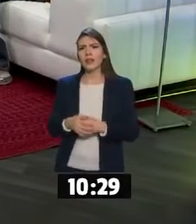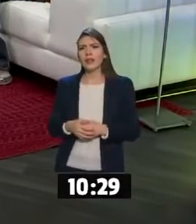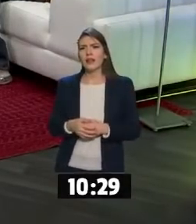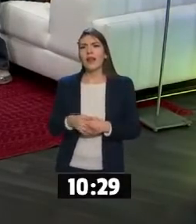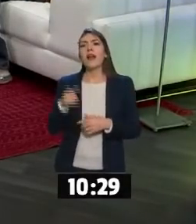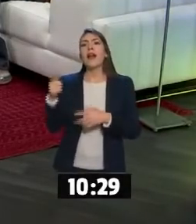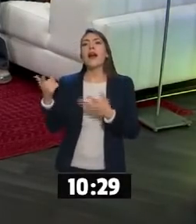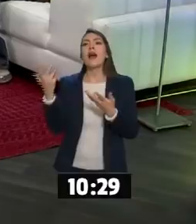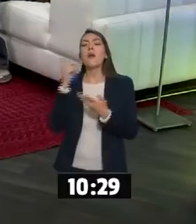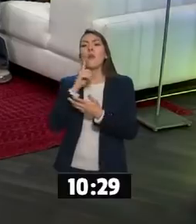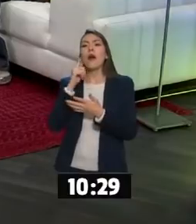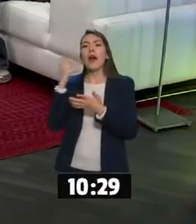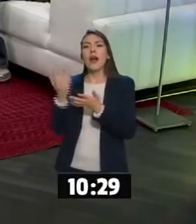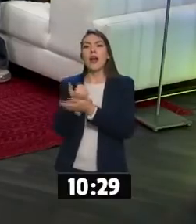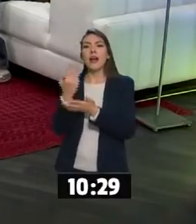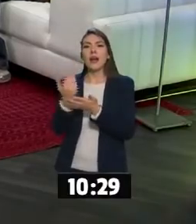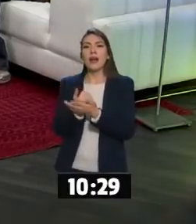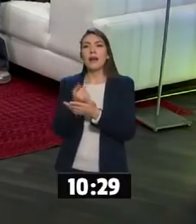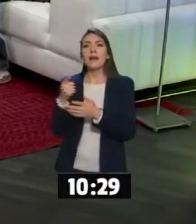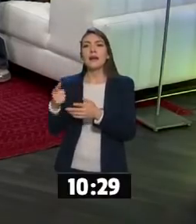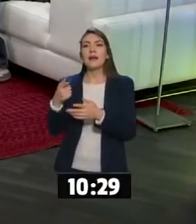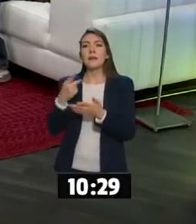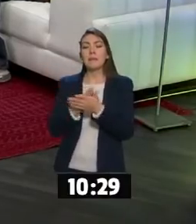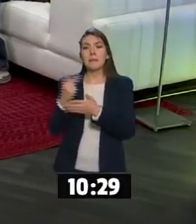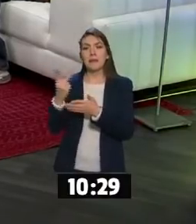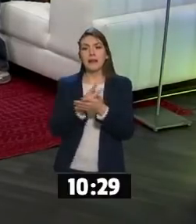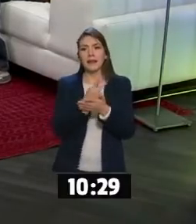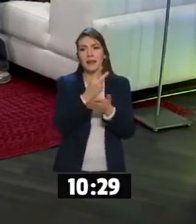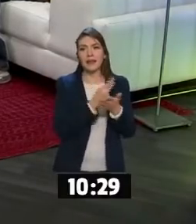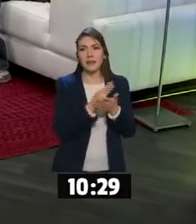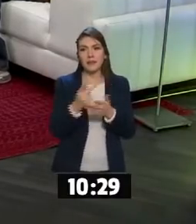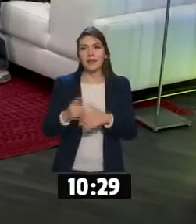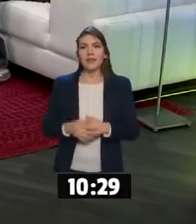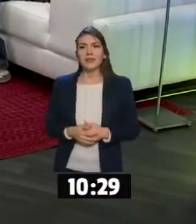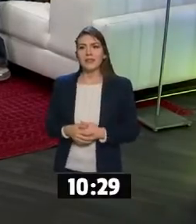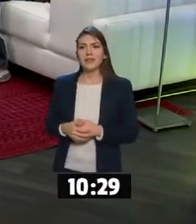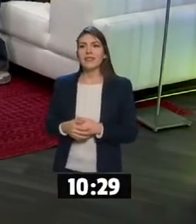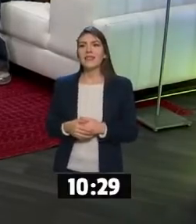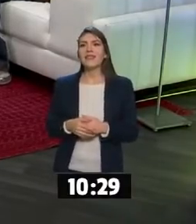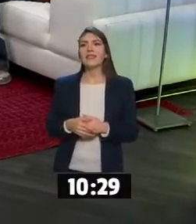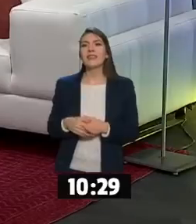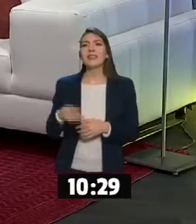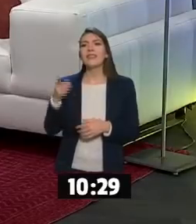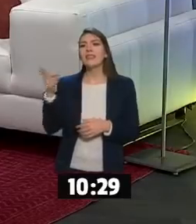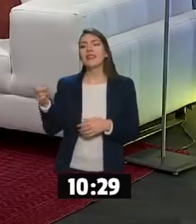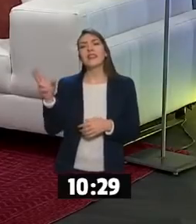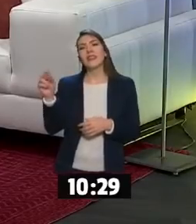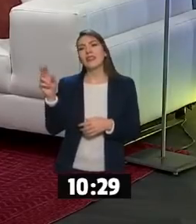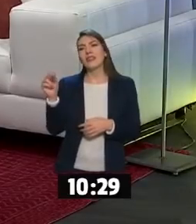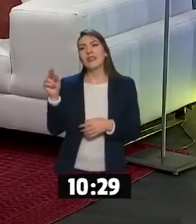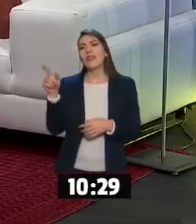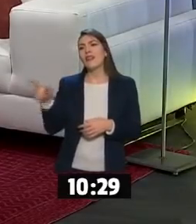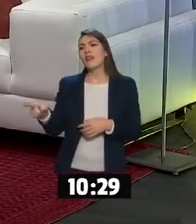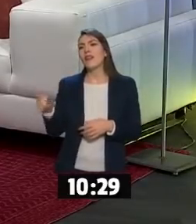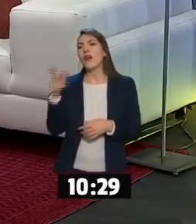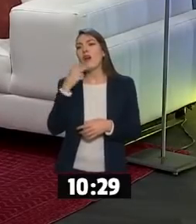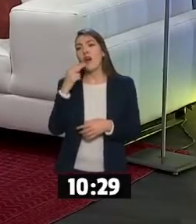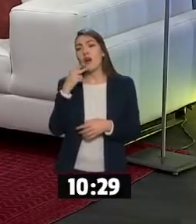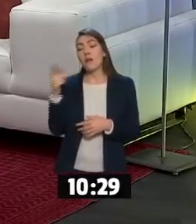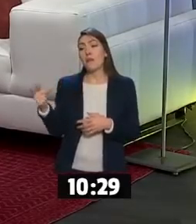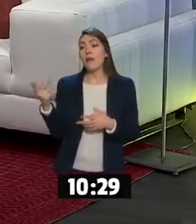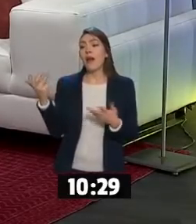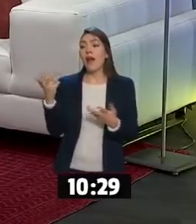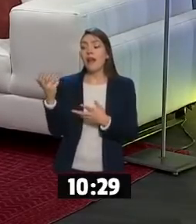en... No, pero hasta crees que arriesgó el dinero. La que arriesga es ella. A la gente, dice, no arriesgues a la gente con tu cuerpo. No, pero ha tenido